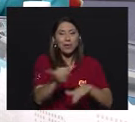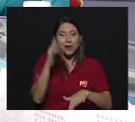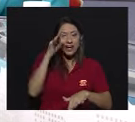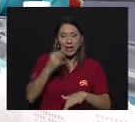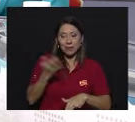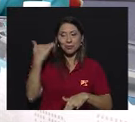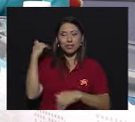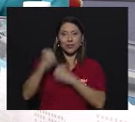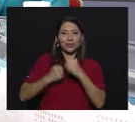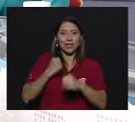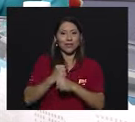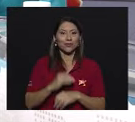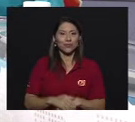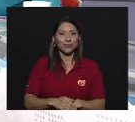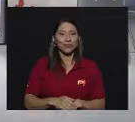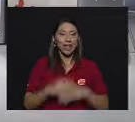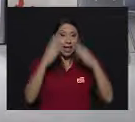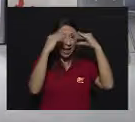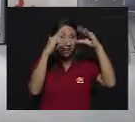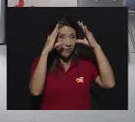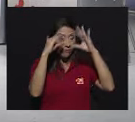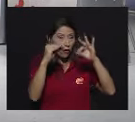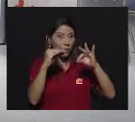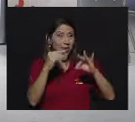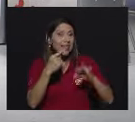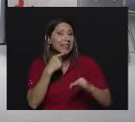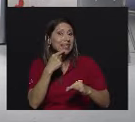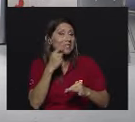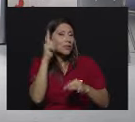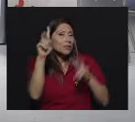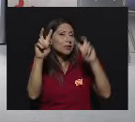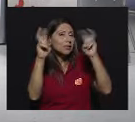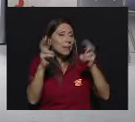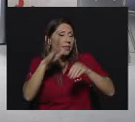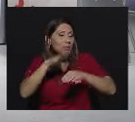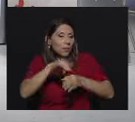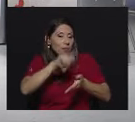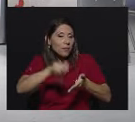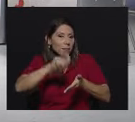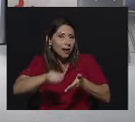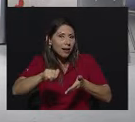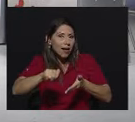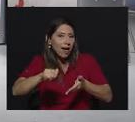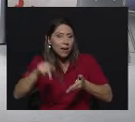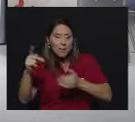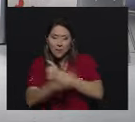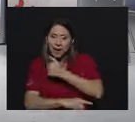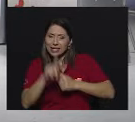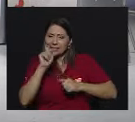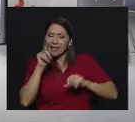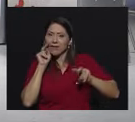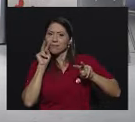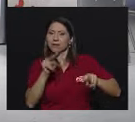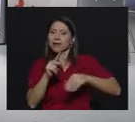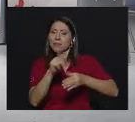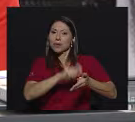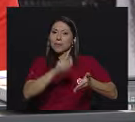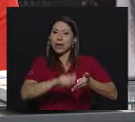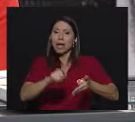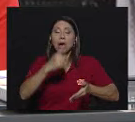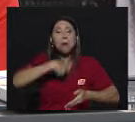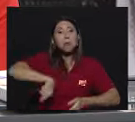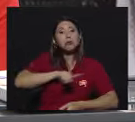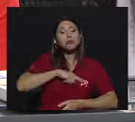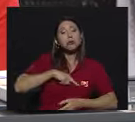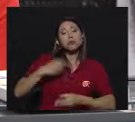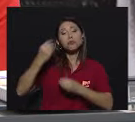años creíamos. Hay un tema que el informe en relación con primaria plantea que el país tiene que volver su mirada primaria, porque por mucho